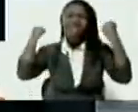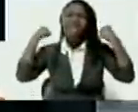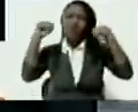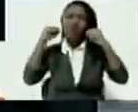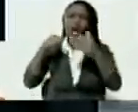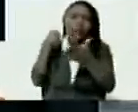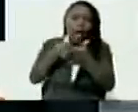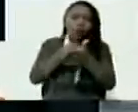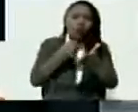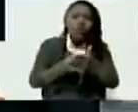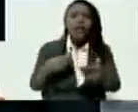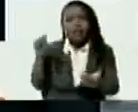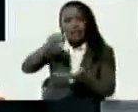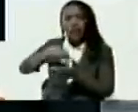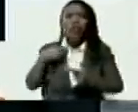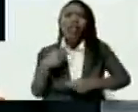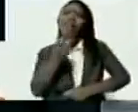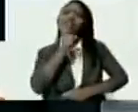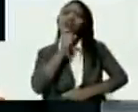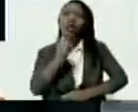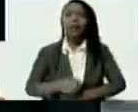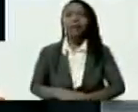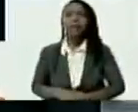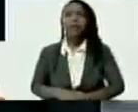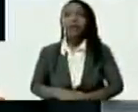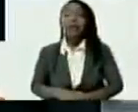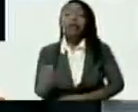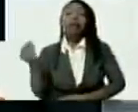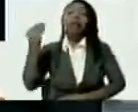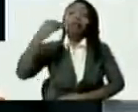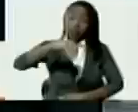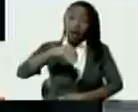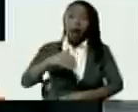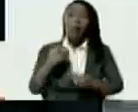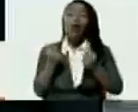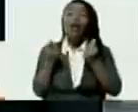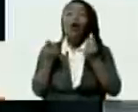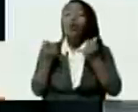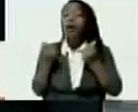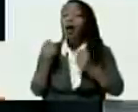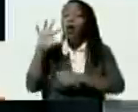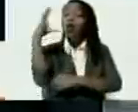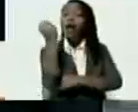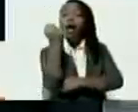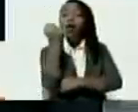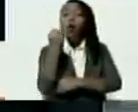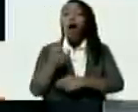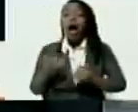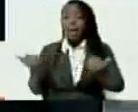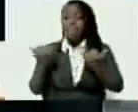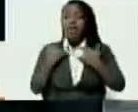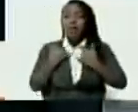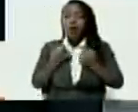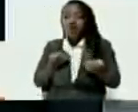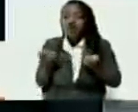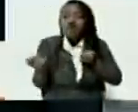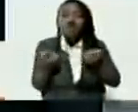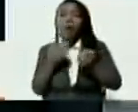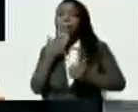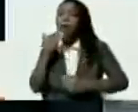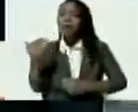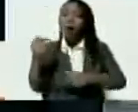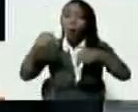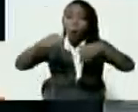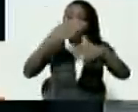la lucha en medio de las dificultades. Y además porque la economía ha logrado una autorregulación que nos permite